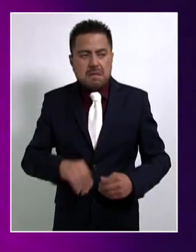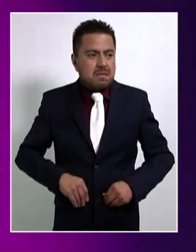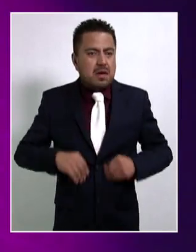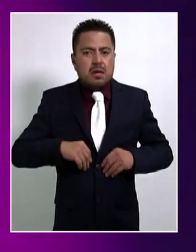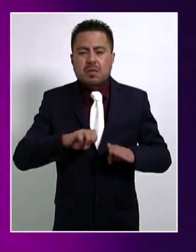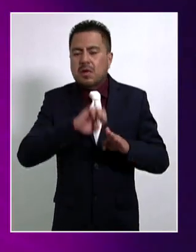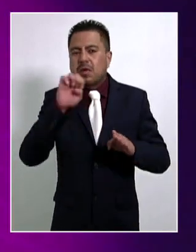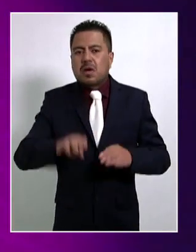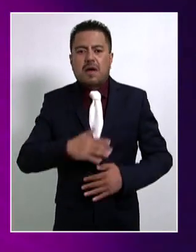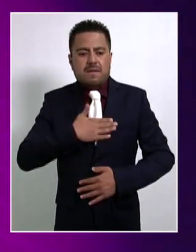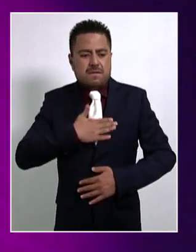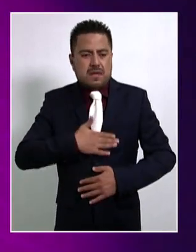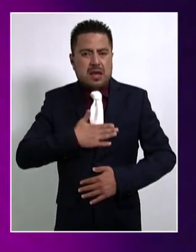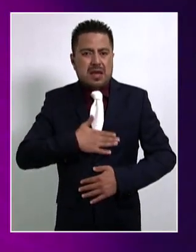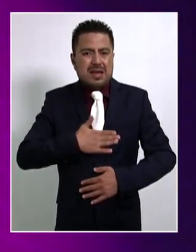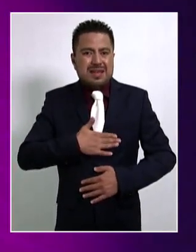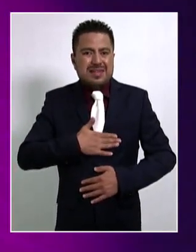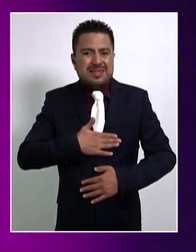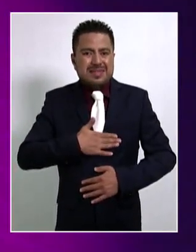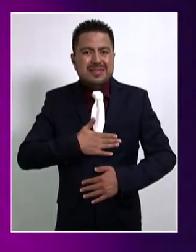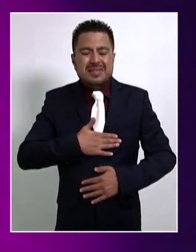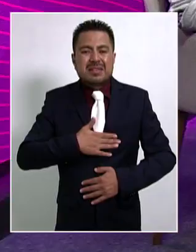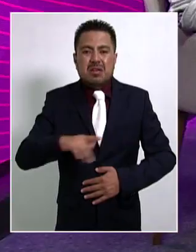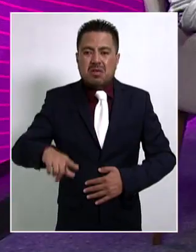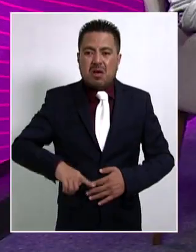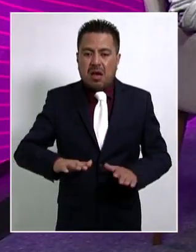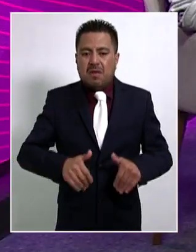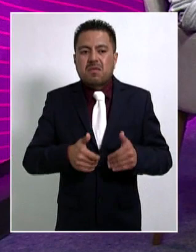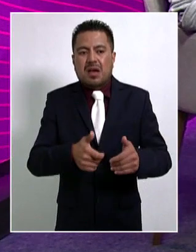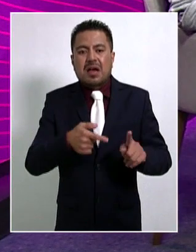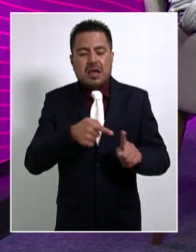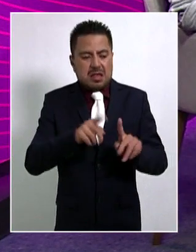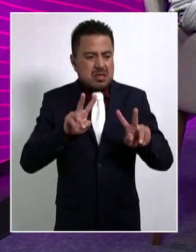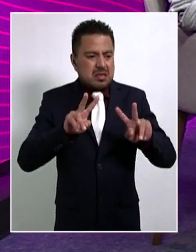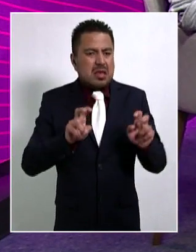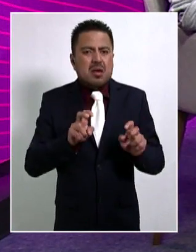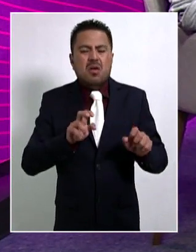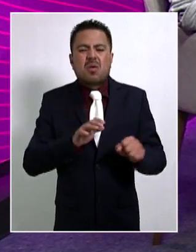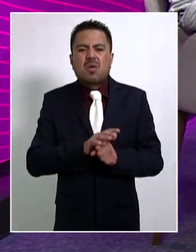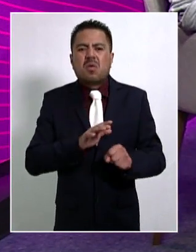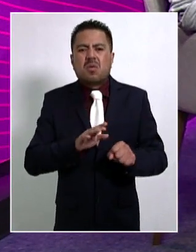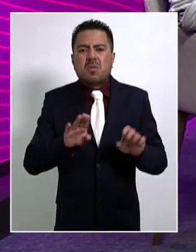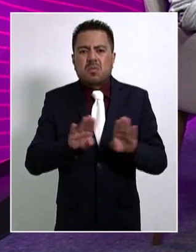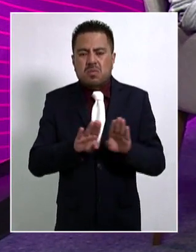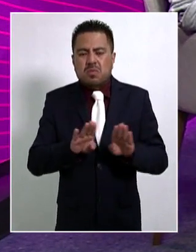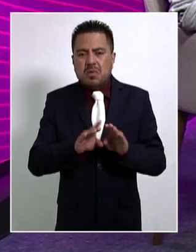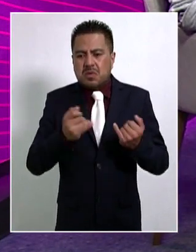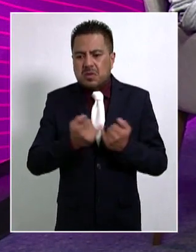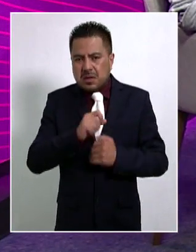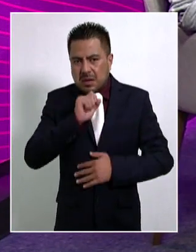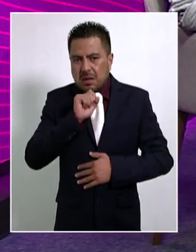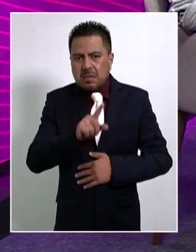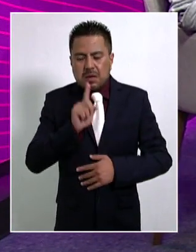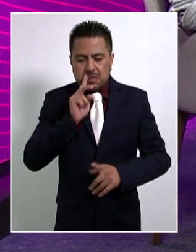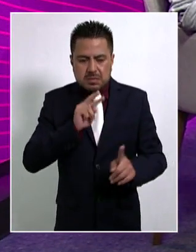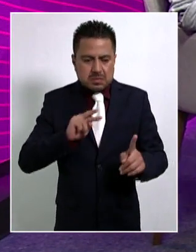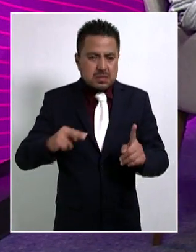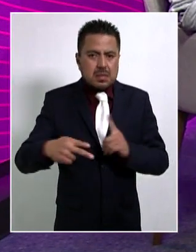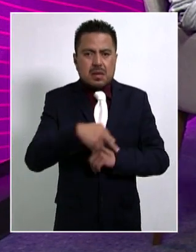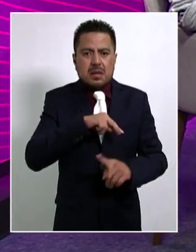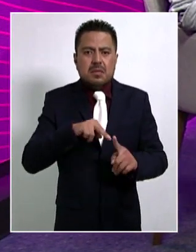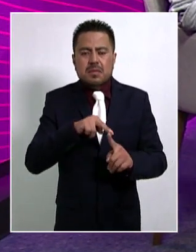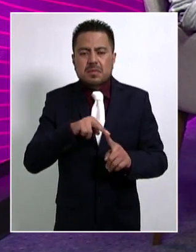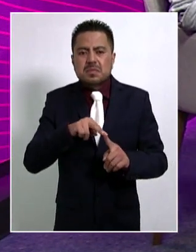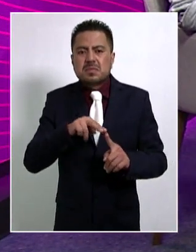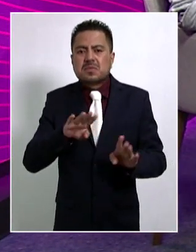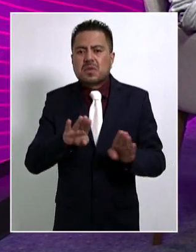ejemplo en un baño público, ¿no? Donde el tema es cómo también miramos la